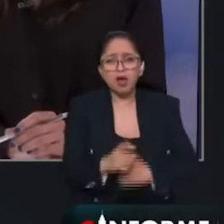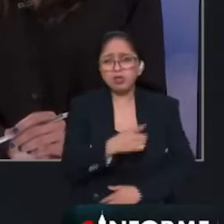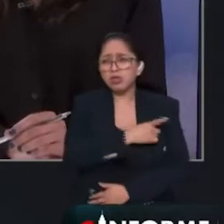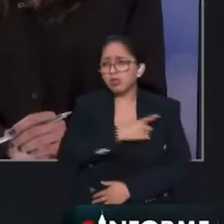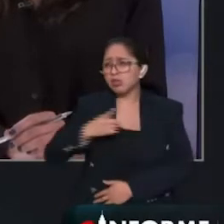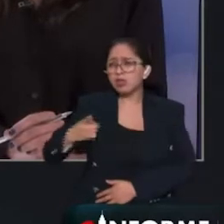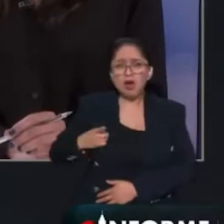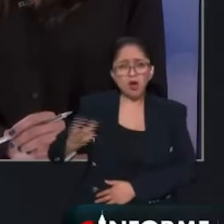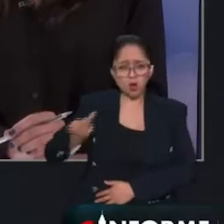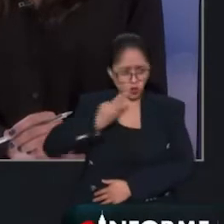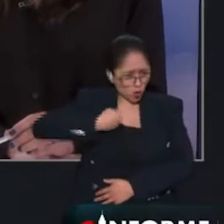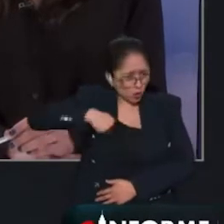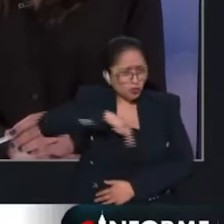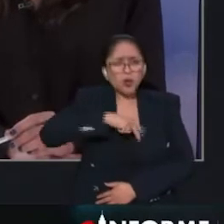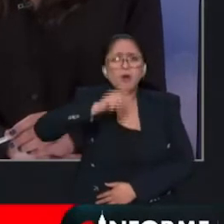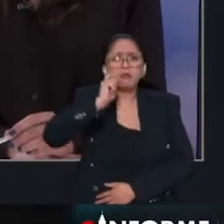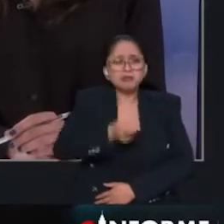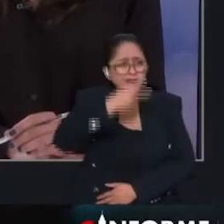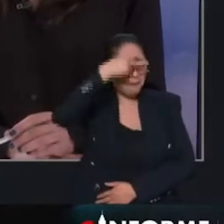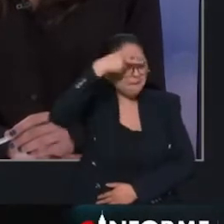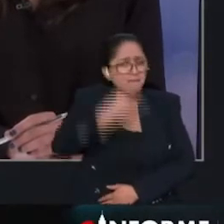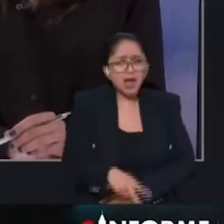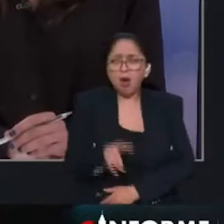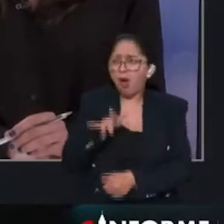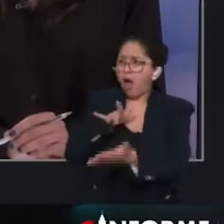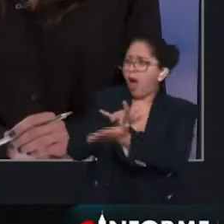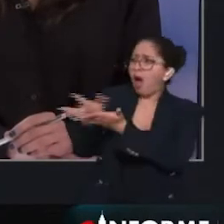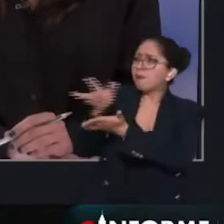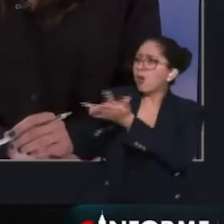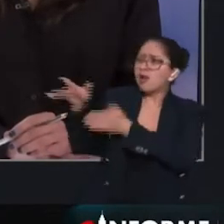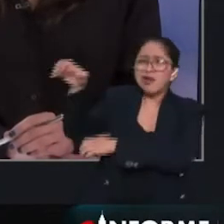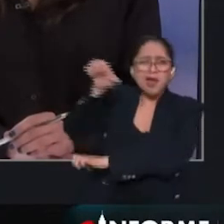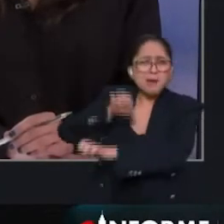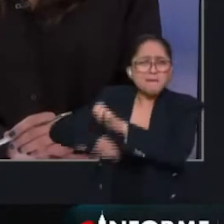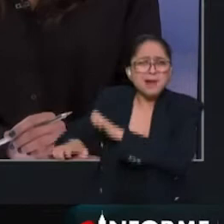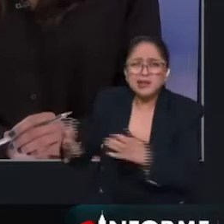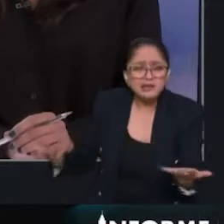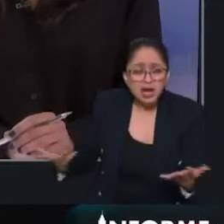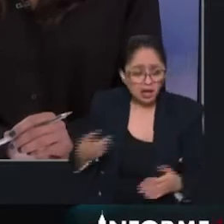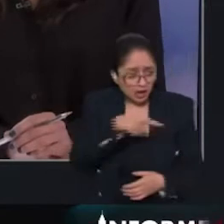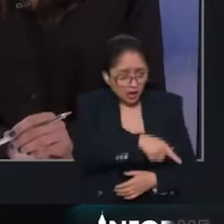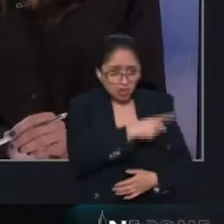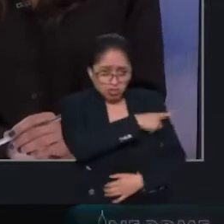nunca debimos haber contratado. Es decir, es una cosa, no era la deuda de la nación, era la